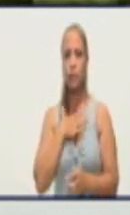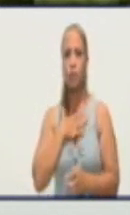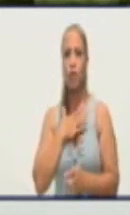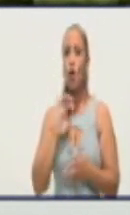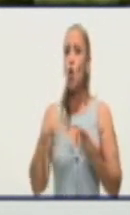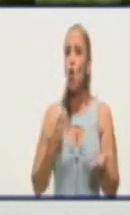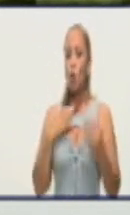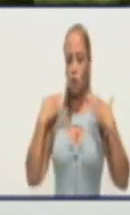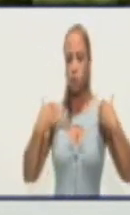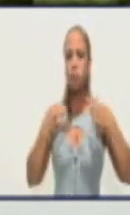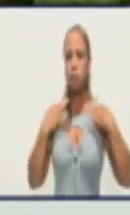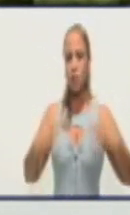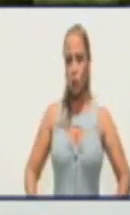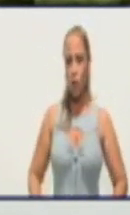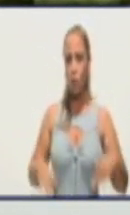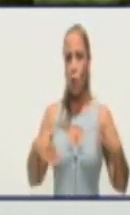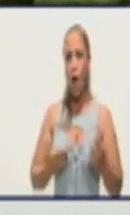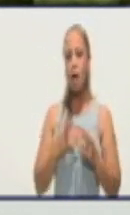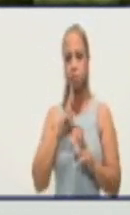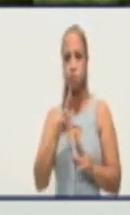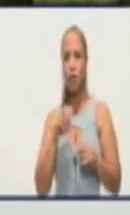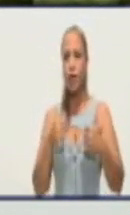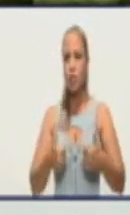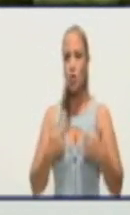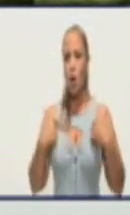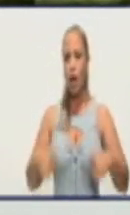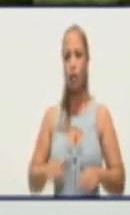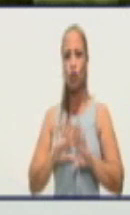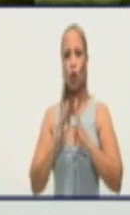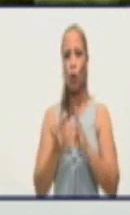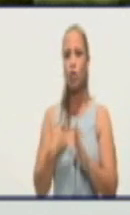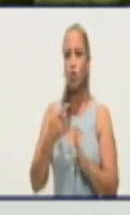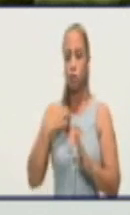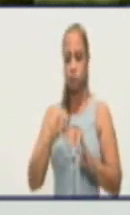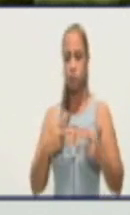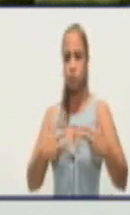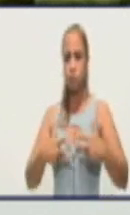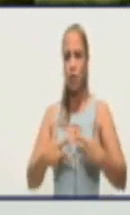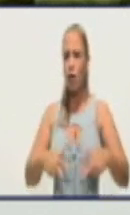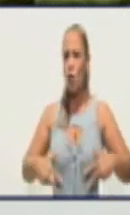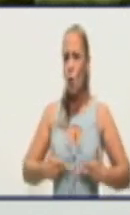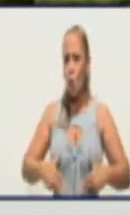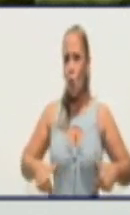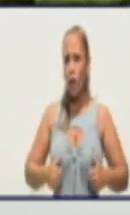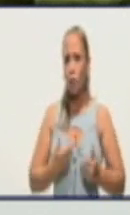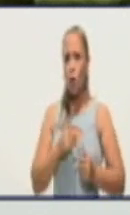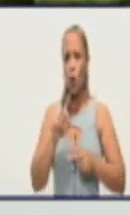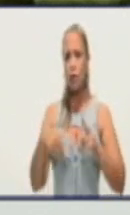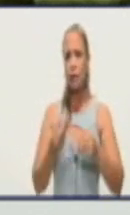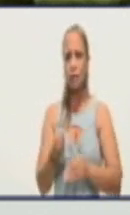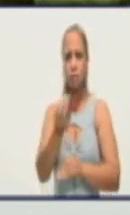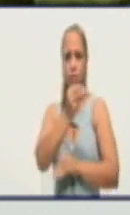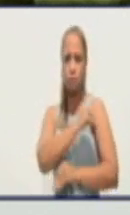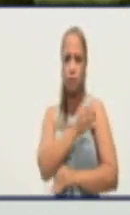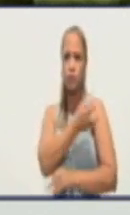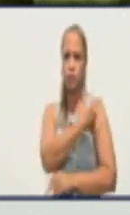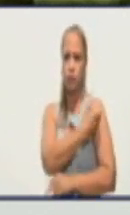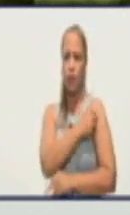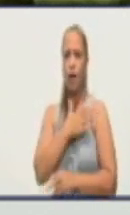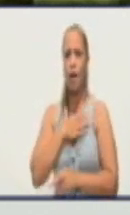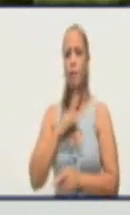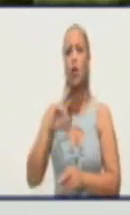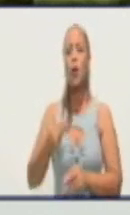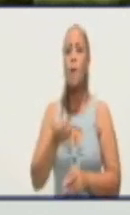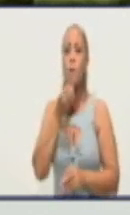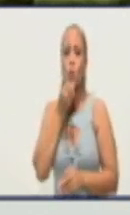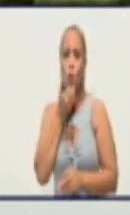organismo reaccione a esos antígenos, esos anticuerpos que se le está inoculando a mi organismo. Puede